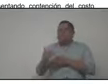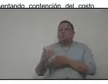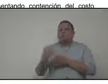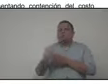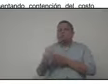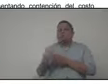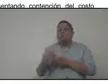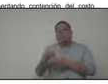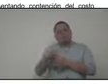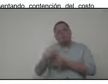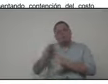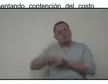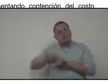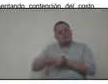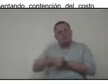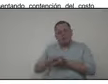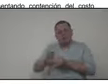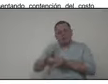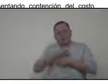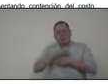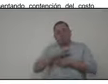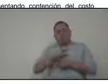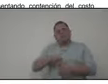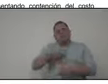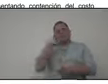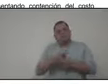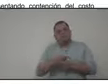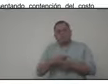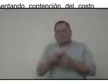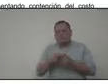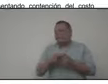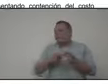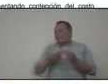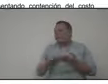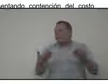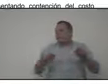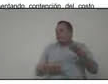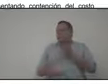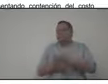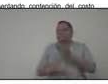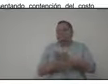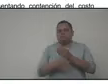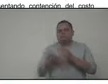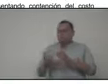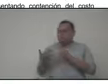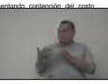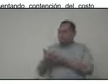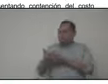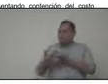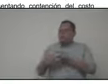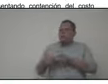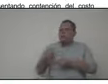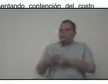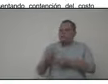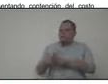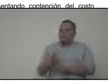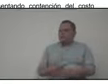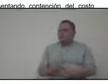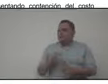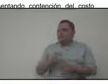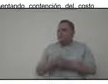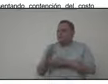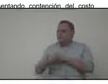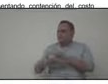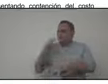mínimo de patrimonio adecuado para poder subsistir, y ya la vamos cumpliendo. En los estados de